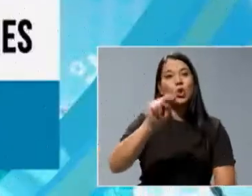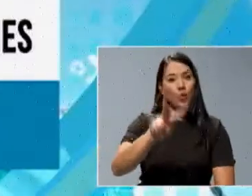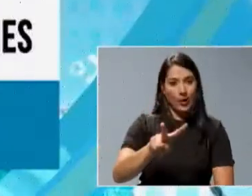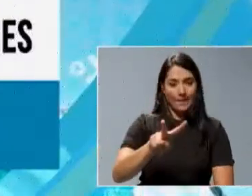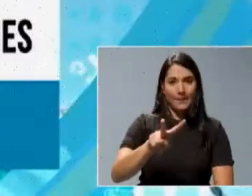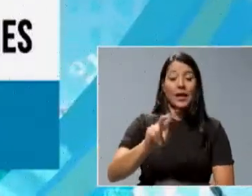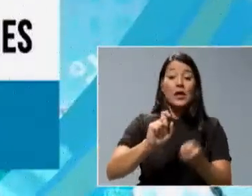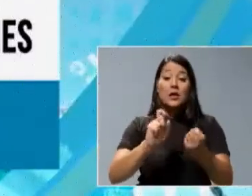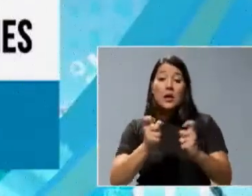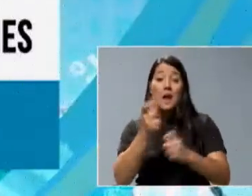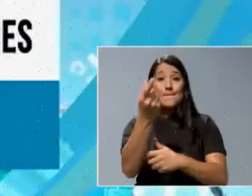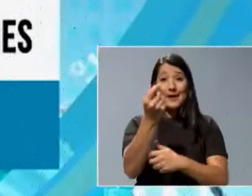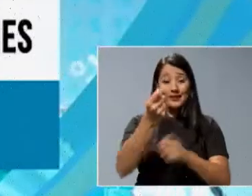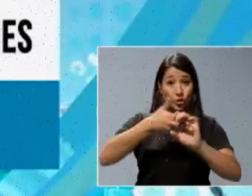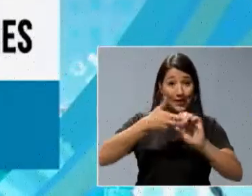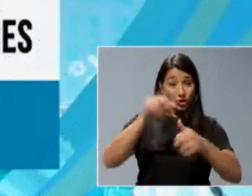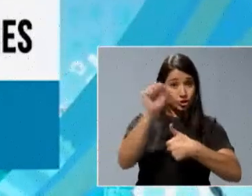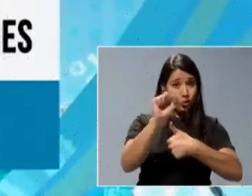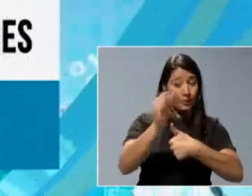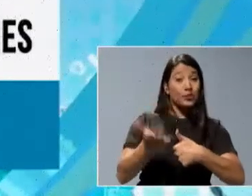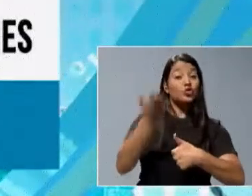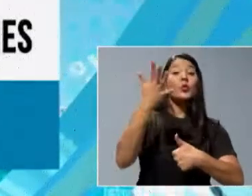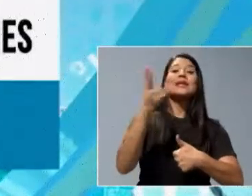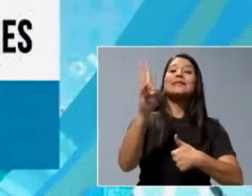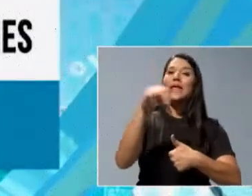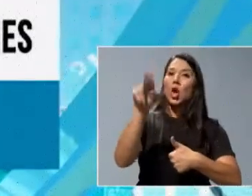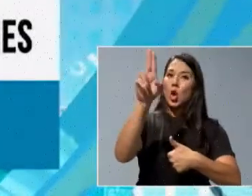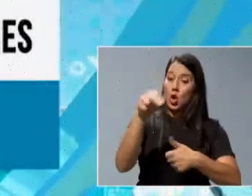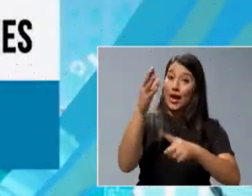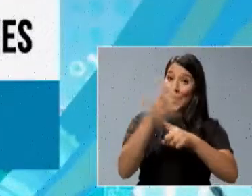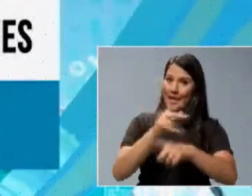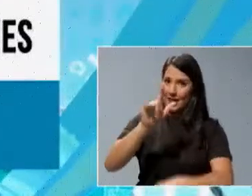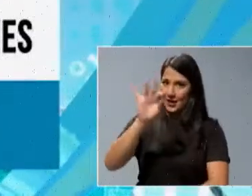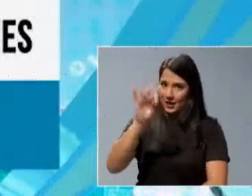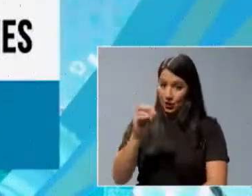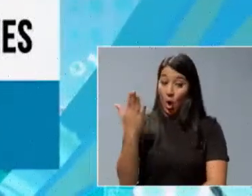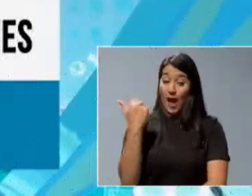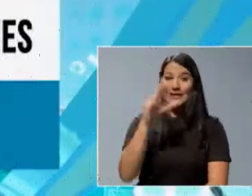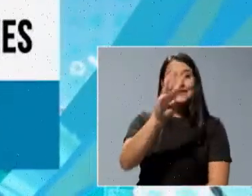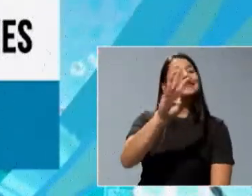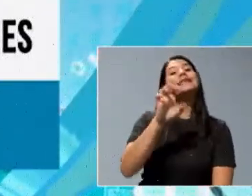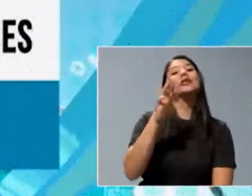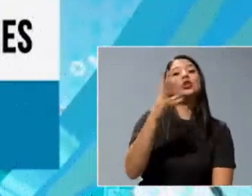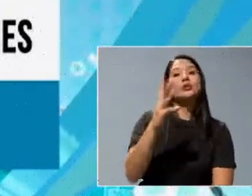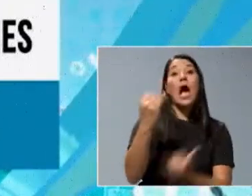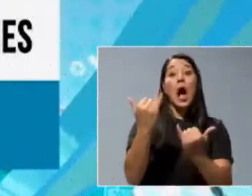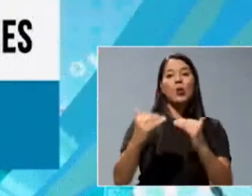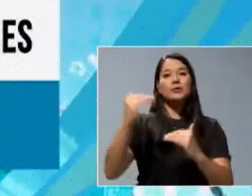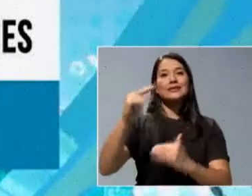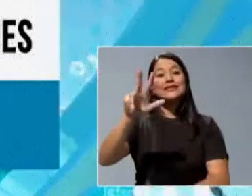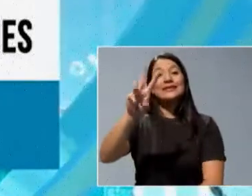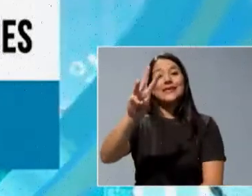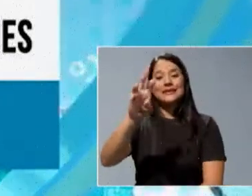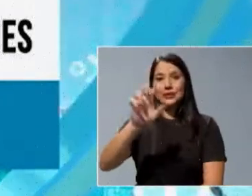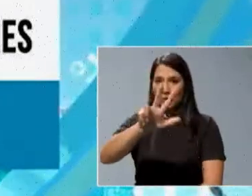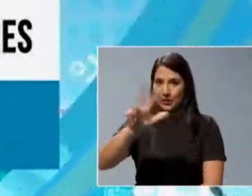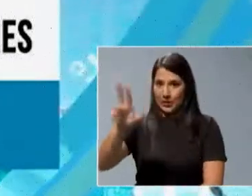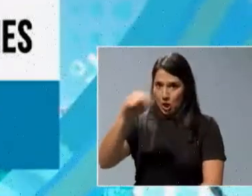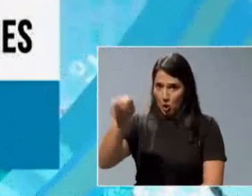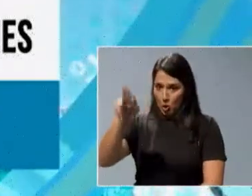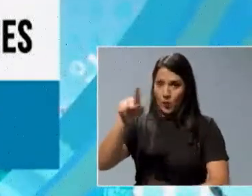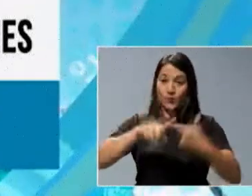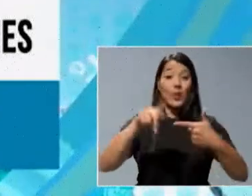ajuste para el precio de la gasolina super es de 17 colones por litro, pasará de 616 a 633 colones. Por su lado,